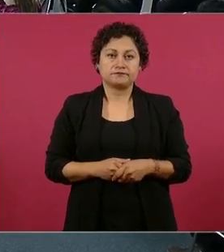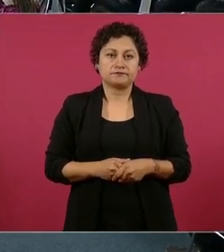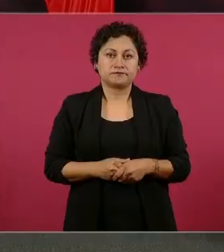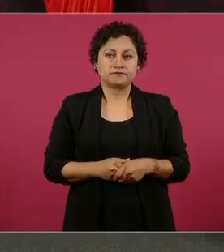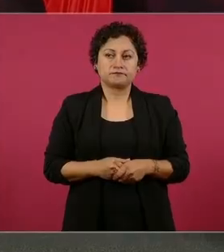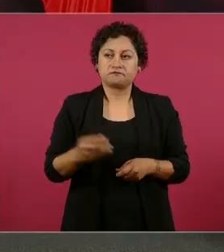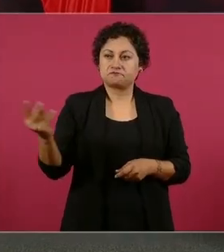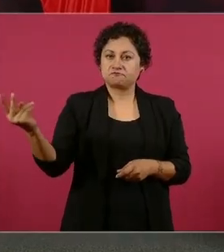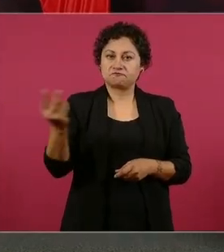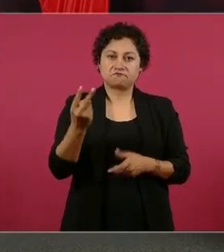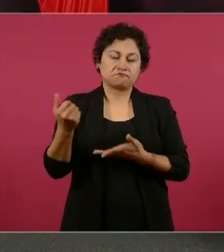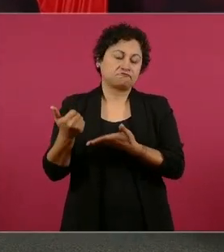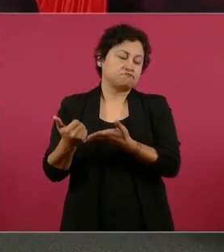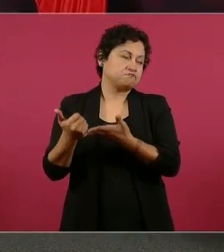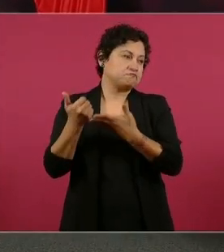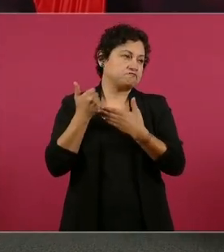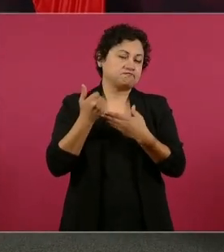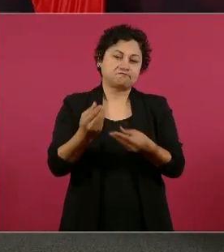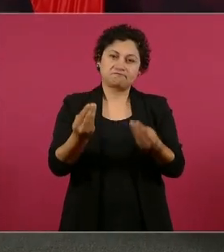me han ayudado mucho,